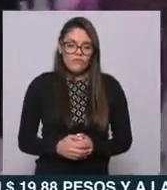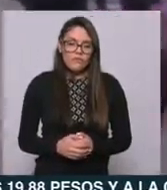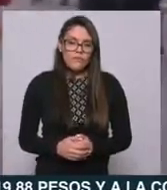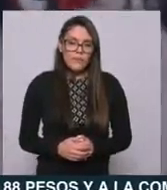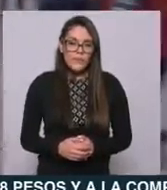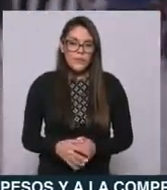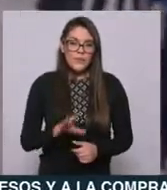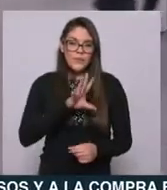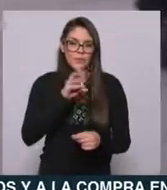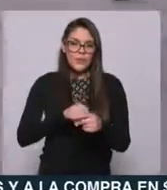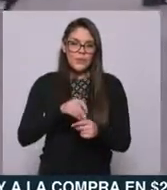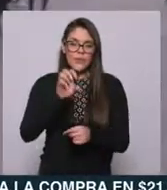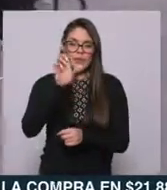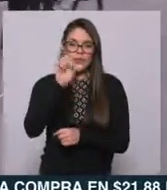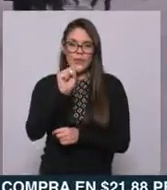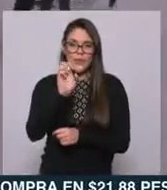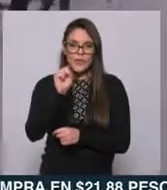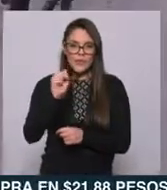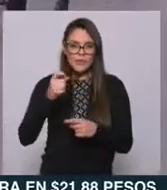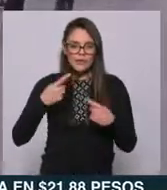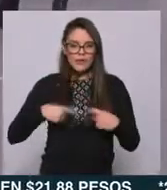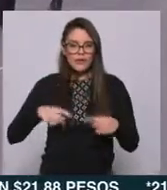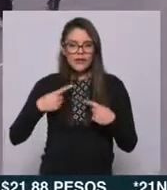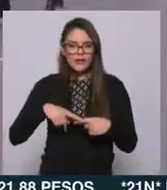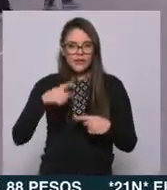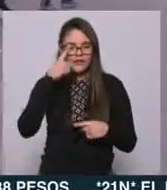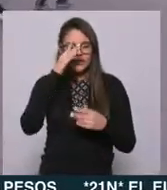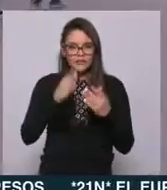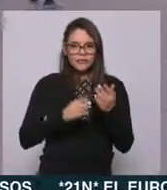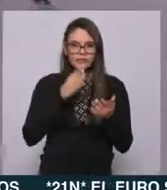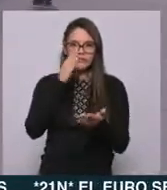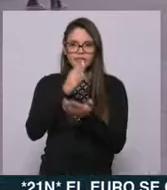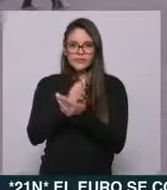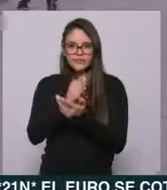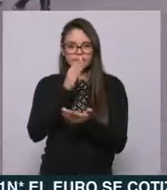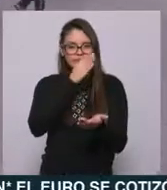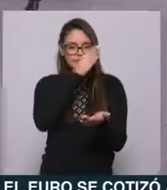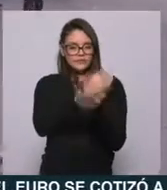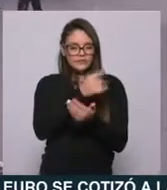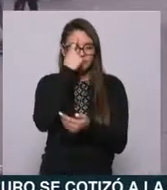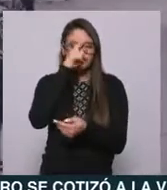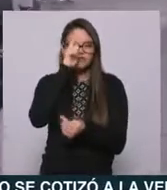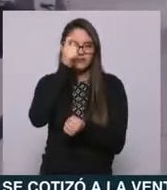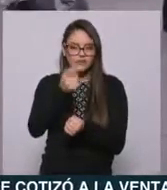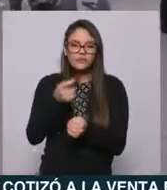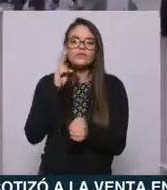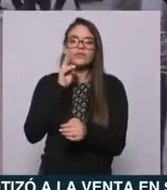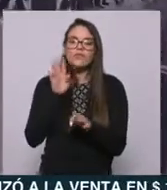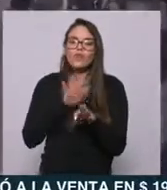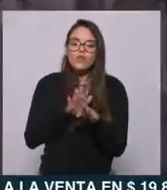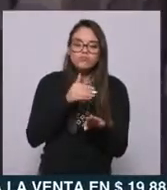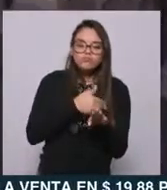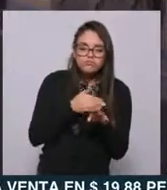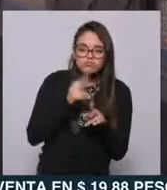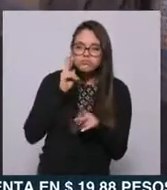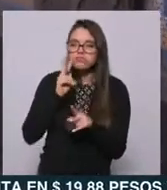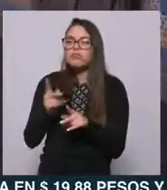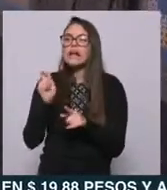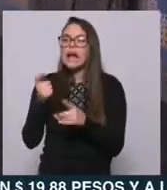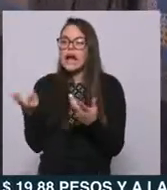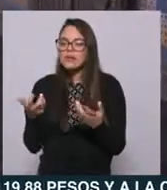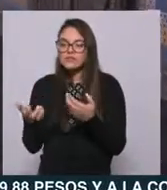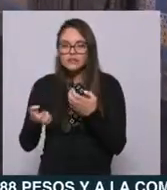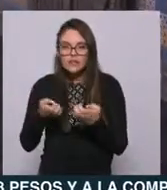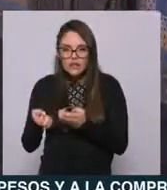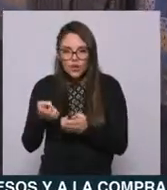60 elementos de la Secretaría de Gestión Integral de Riesgos que estuvieron, de alguna manera evaluando los ejercicios que se estaban haciendo